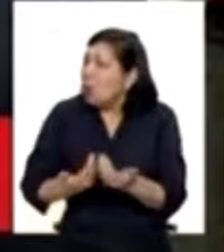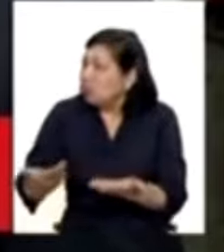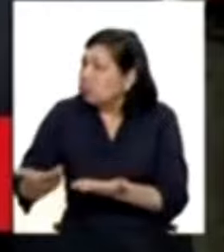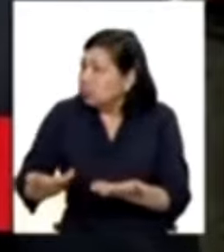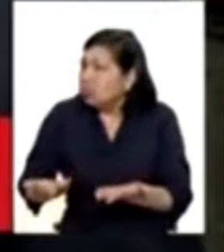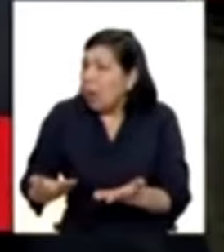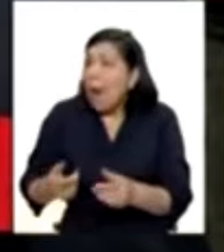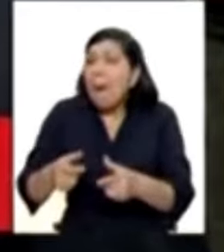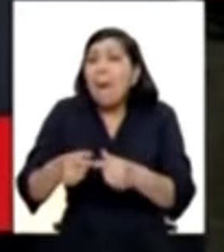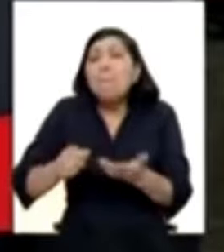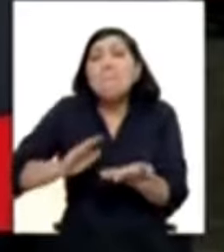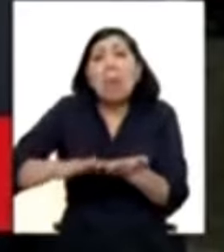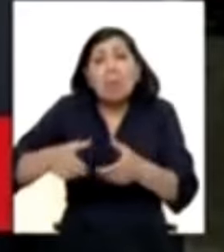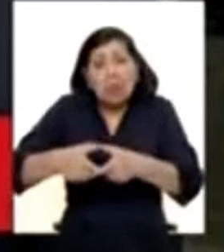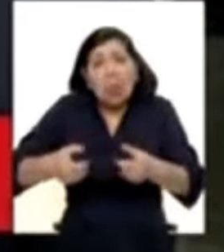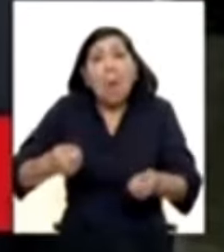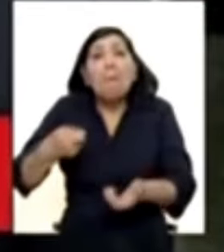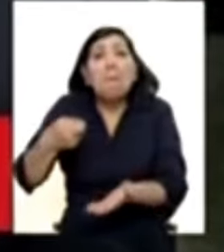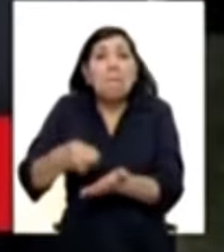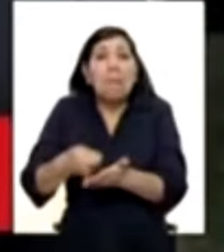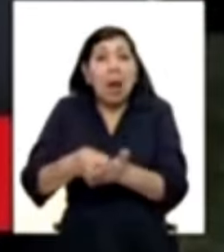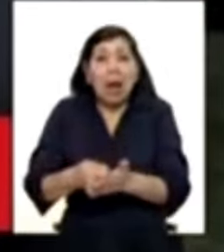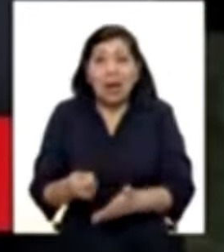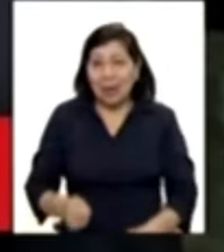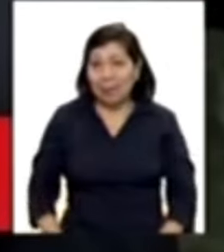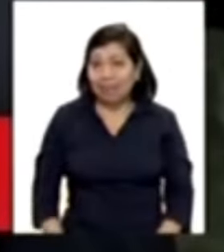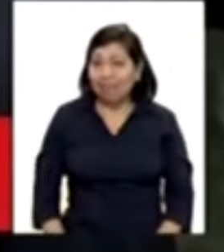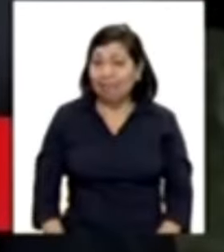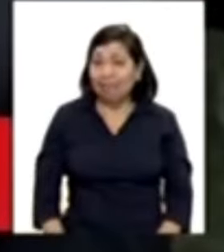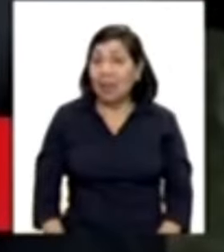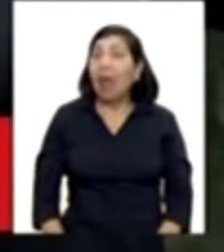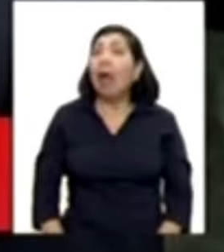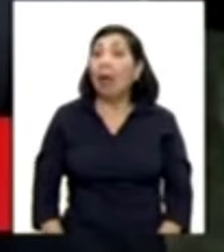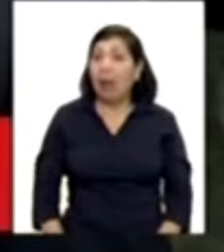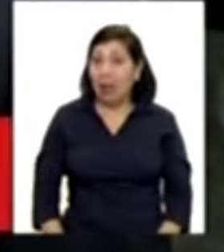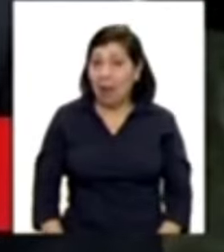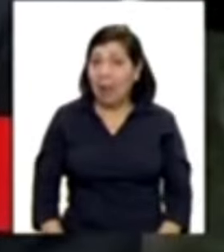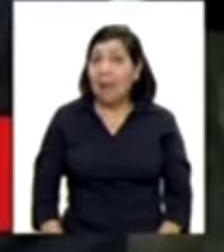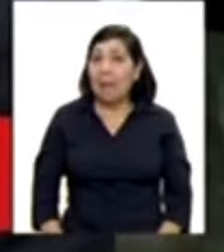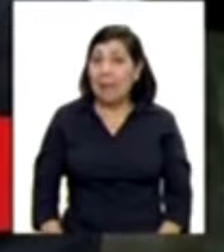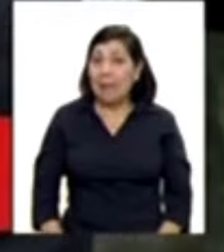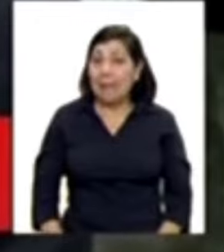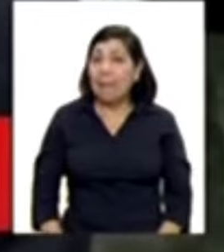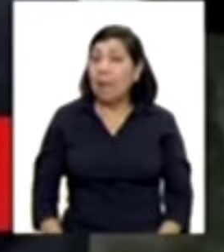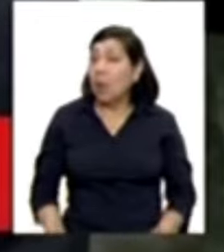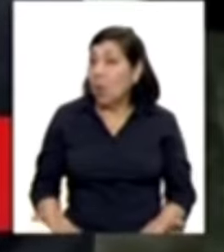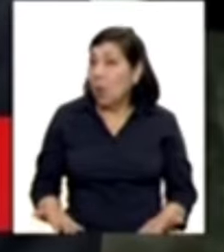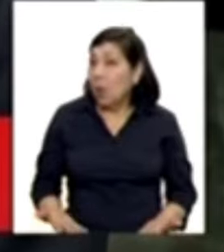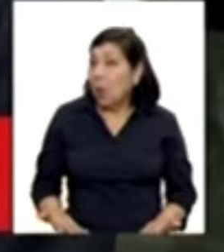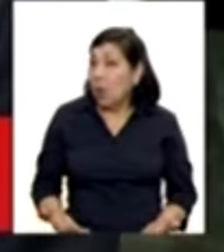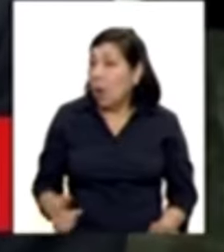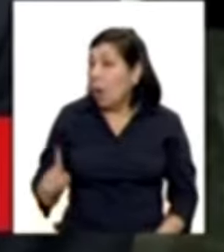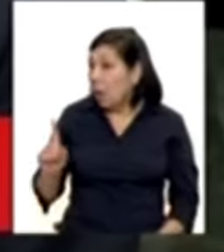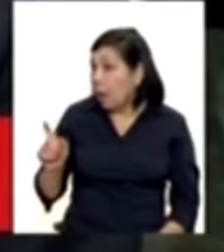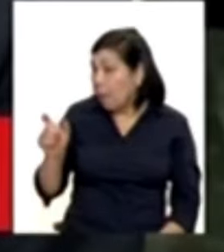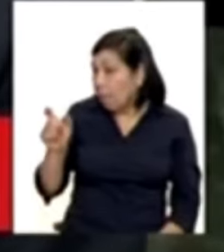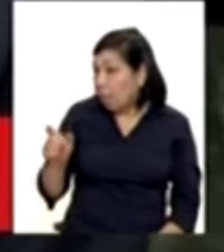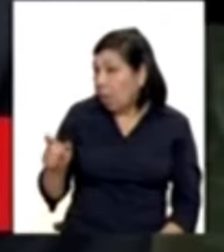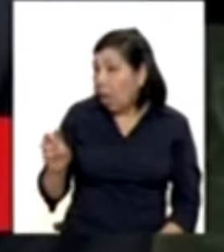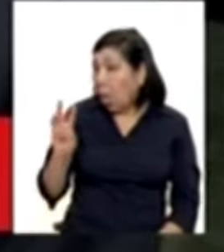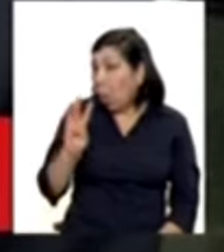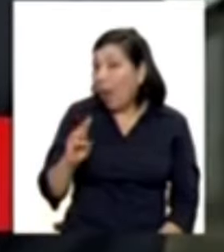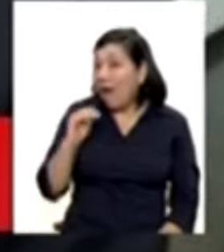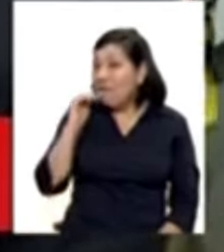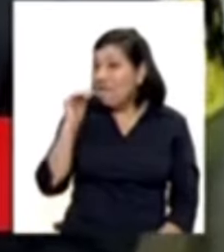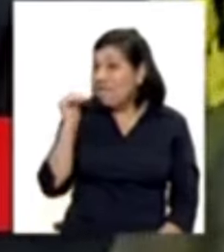de obtención de una licencia de conducir para pagar un monto determinado. Entonces, Es decir, ni una página